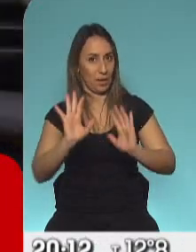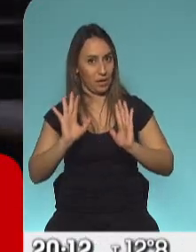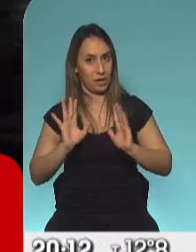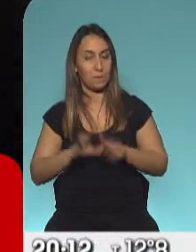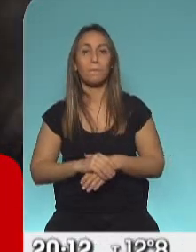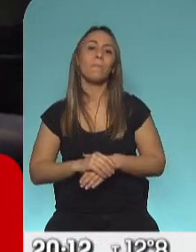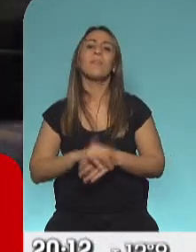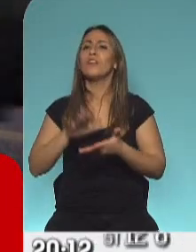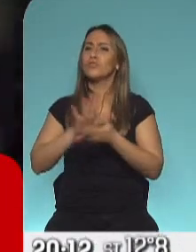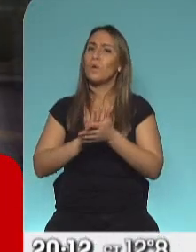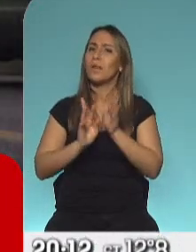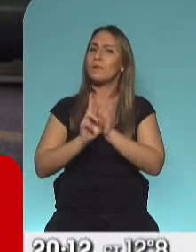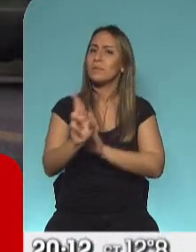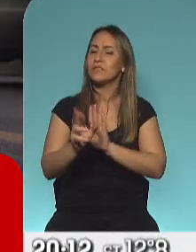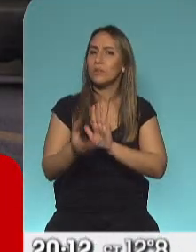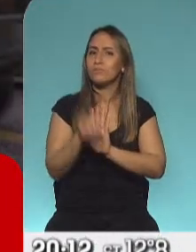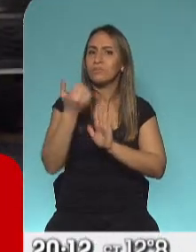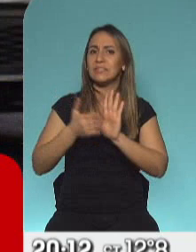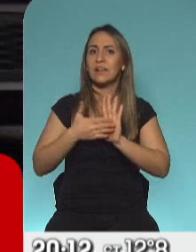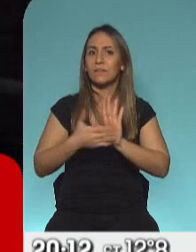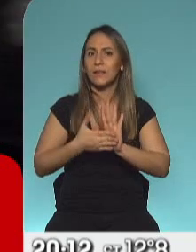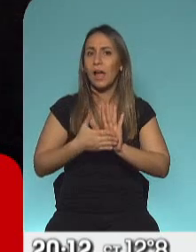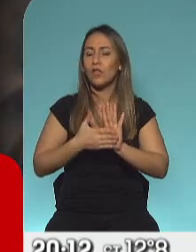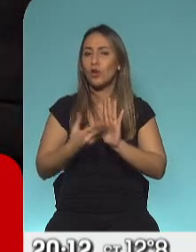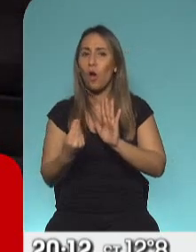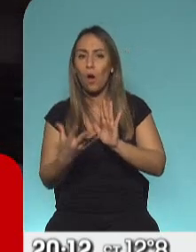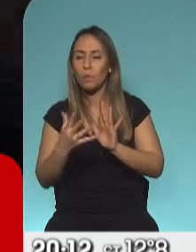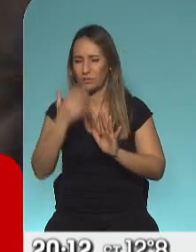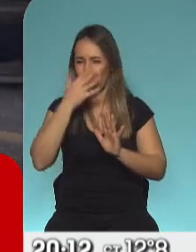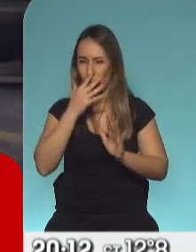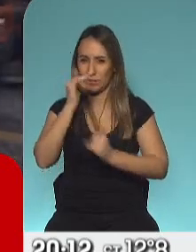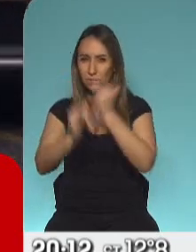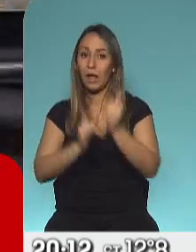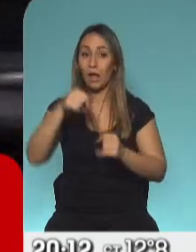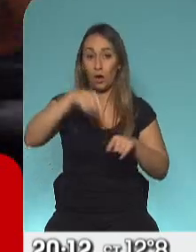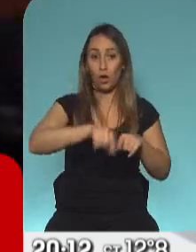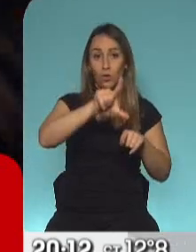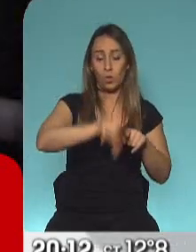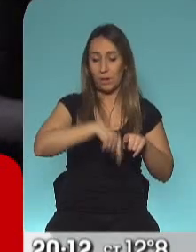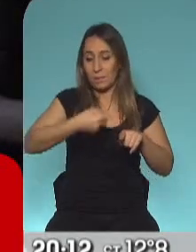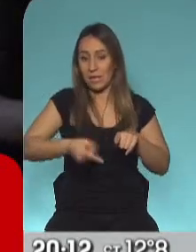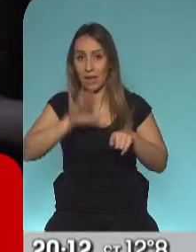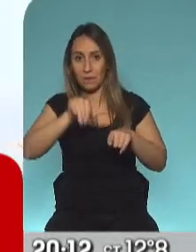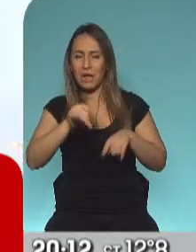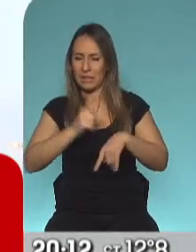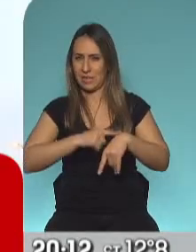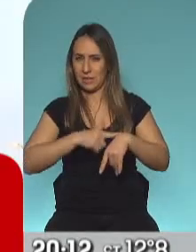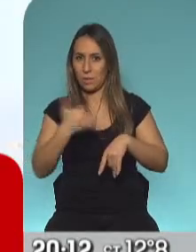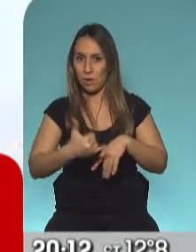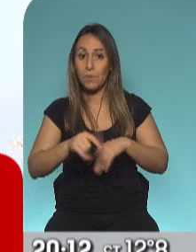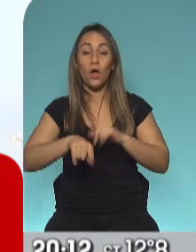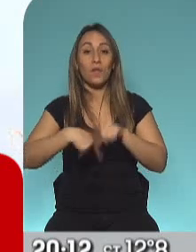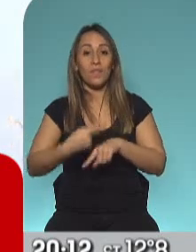los certificados, y ya seguiremos hablando de eso, sí, tienen el resto de este lunes, todo el martes, y ya a partir de las 0 horas del miércoles comenzarán a